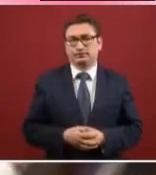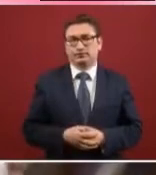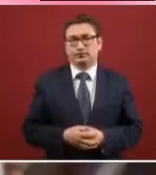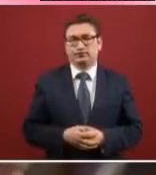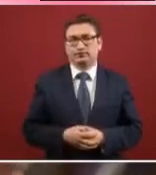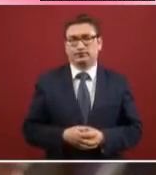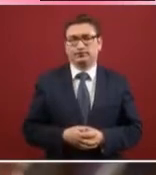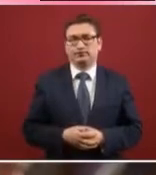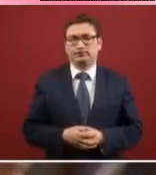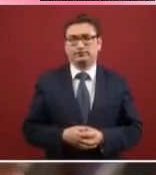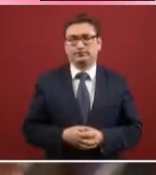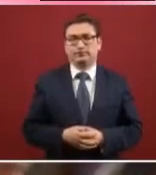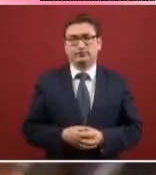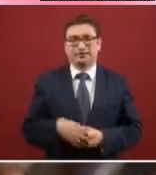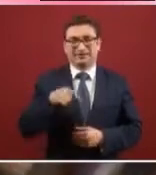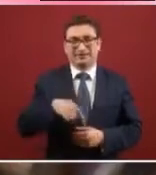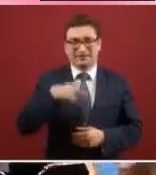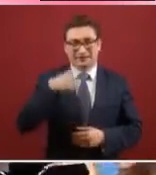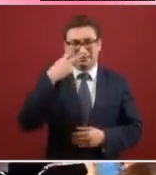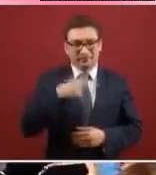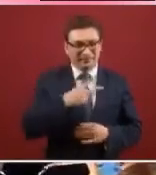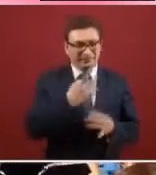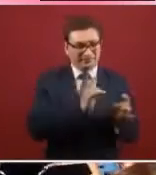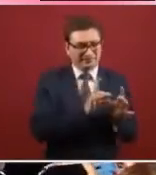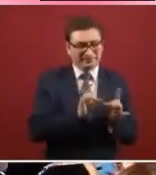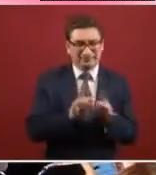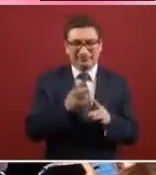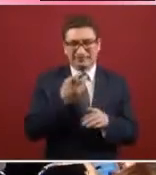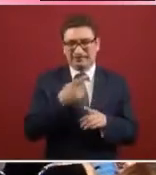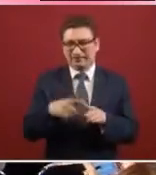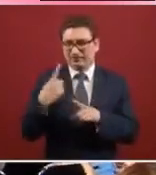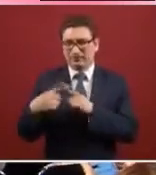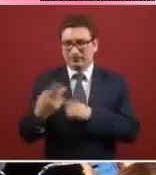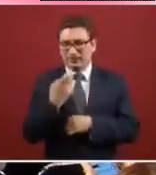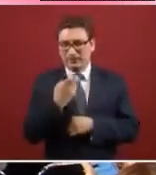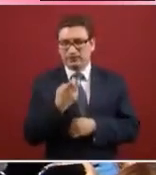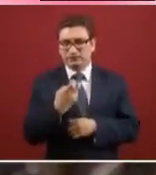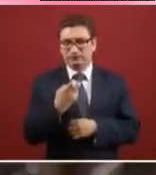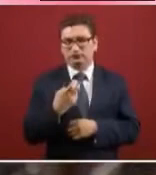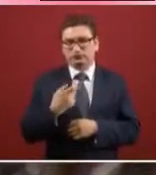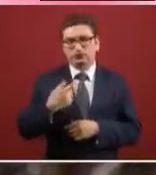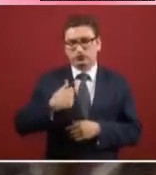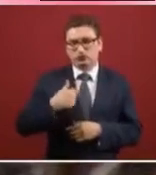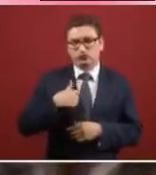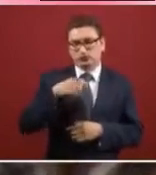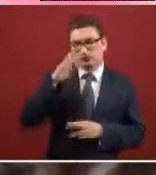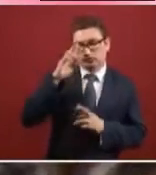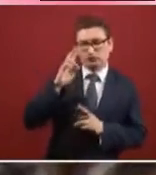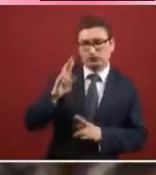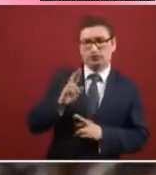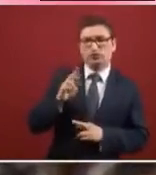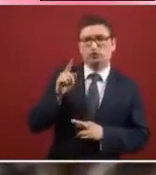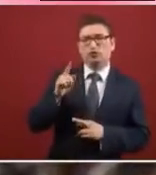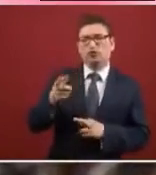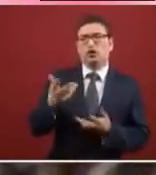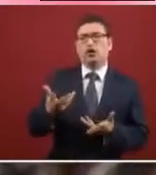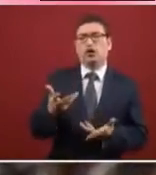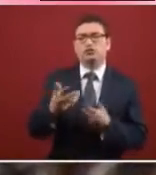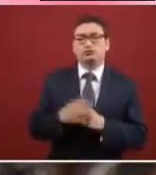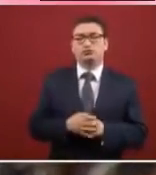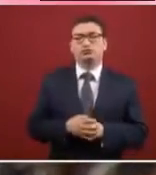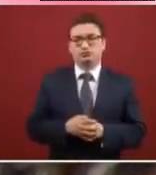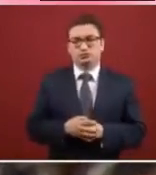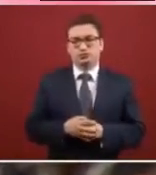things that are occurring en México y que también le digo desde la perspectiva con mucho respeto lo digo, está empantanando a pesar de que